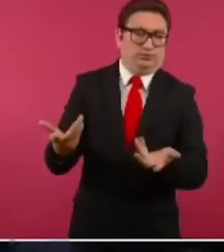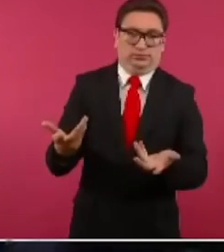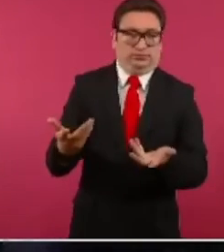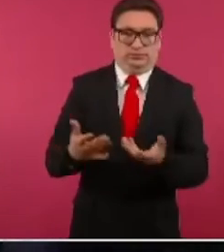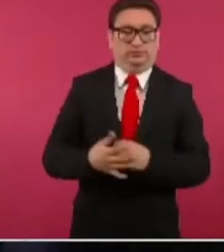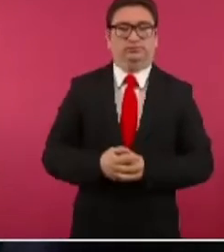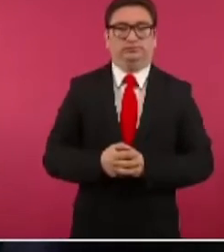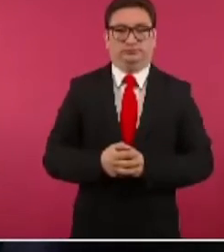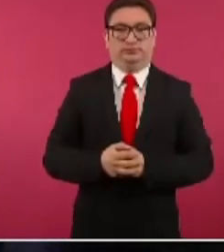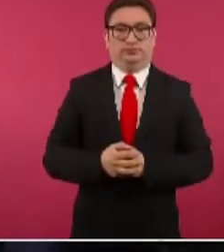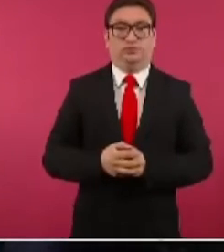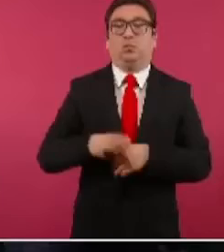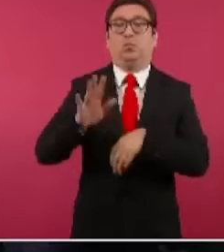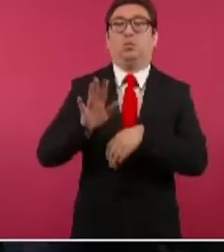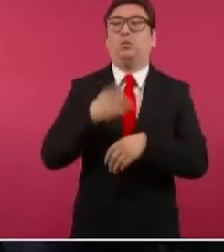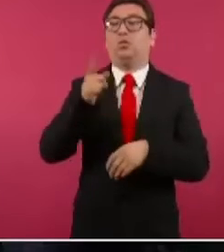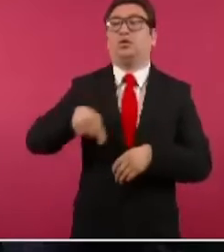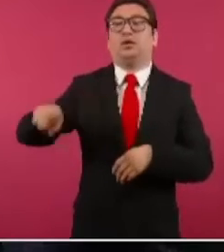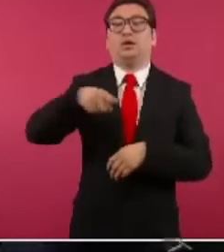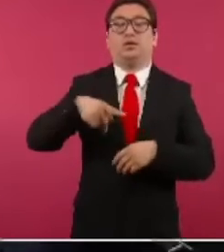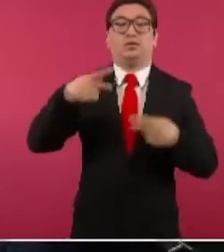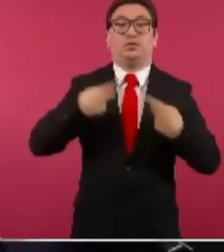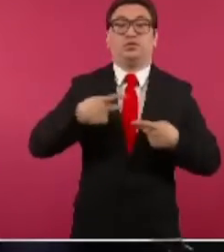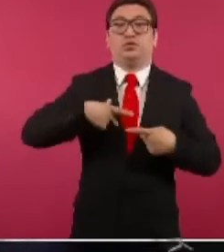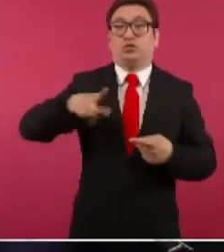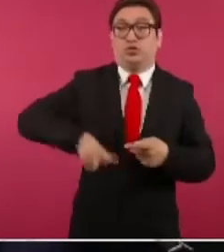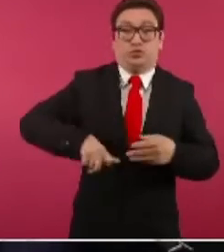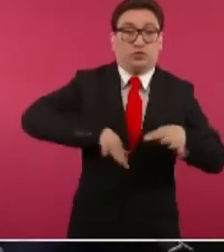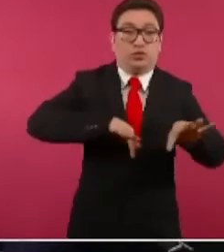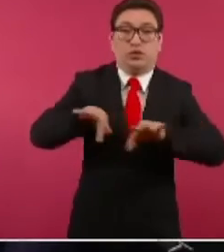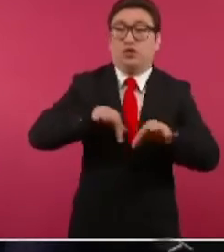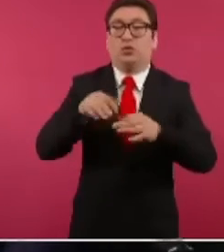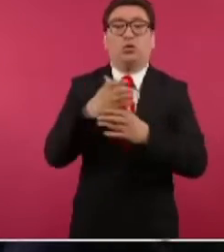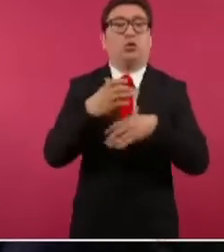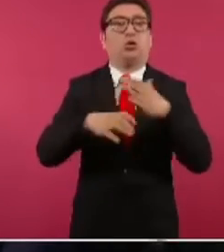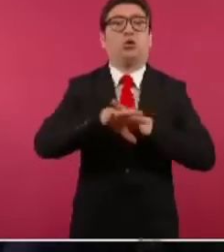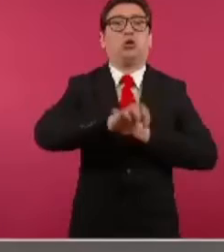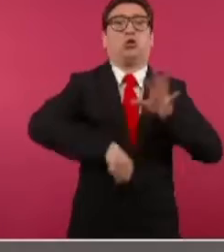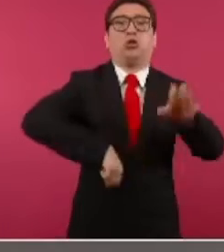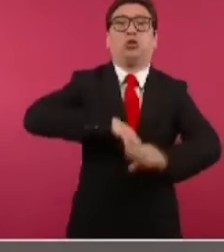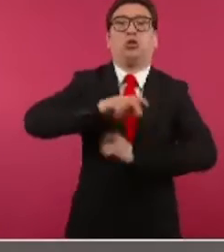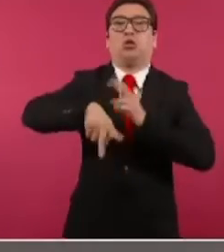de que cualquier servidor público podía robar.